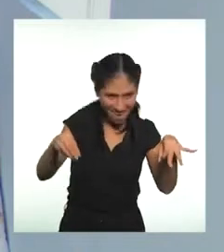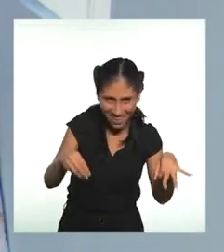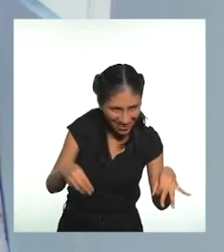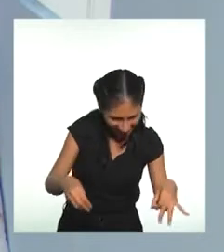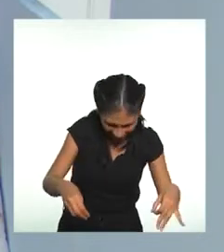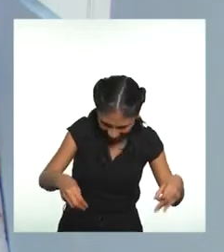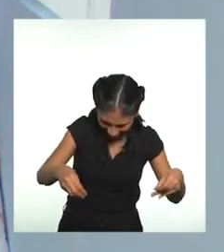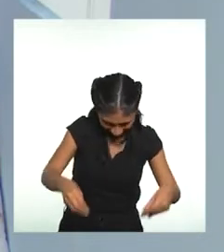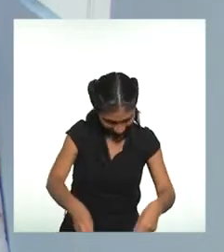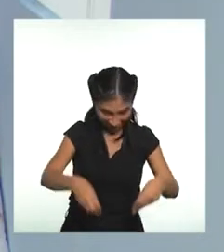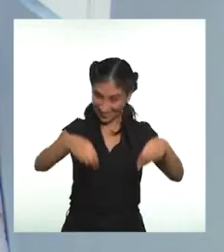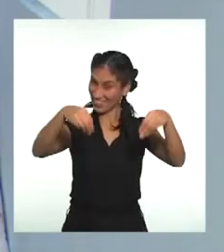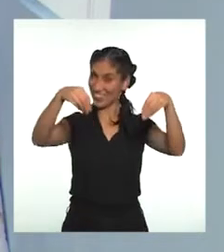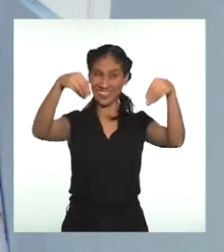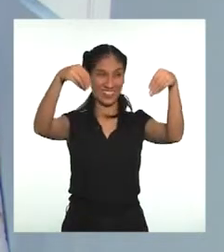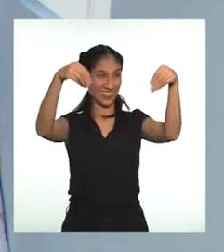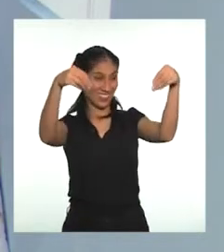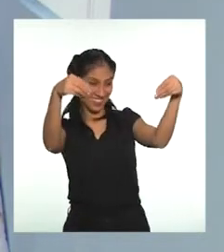¡Oh!